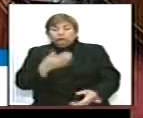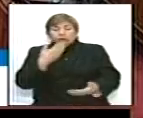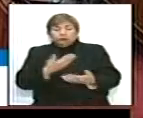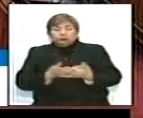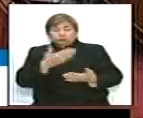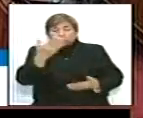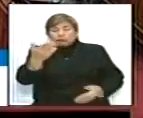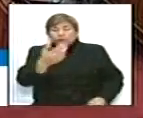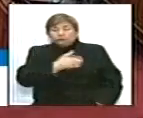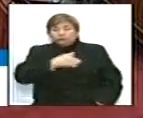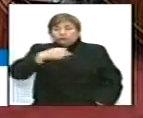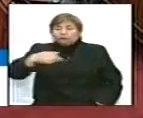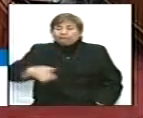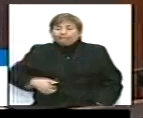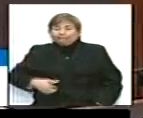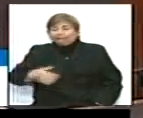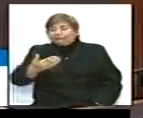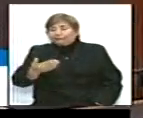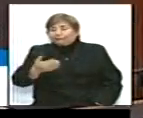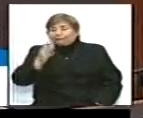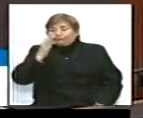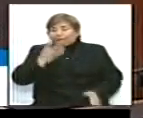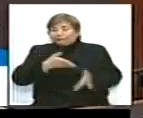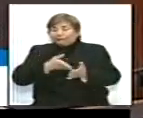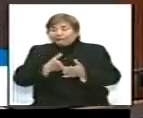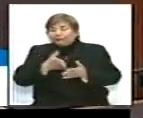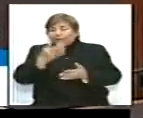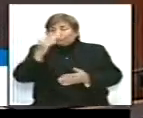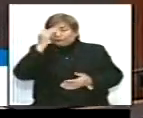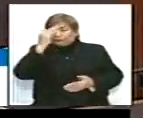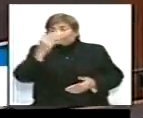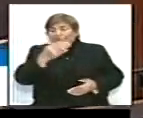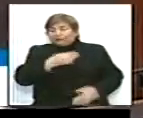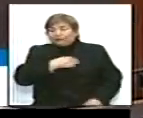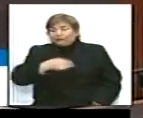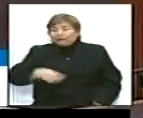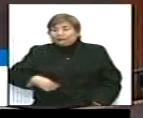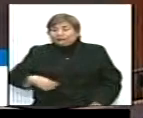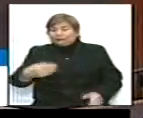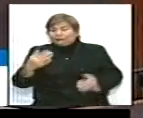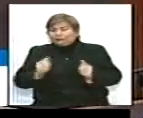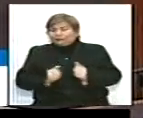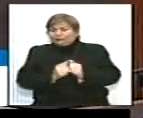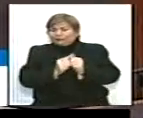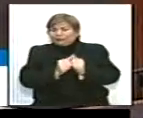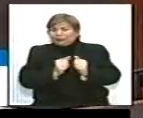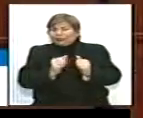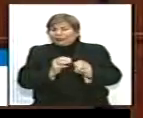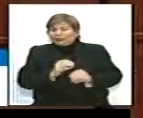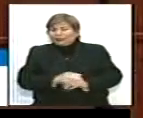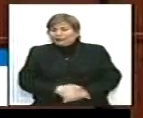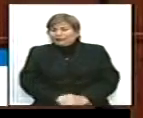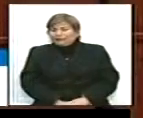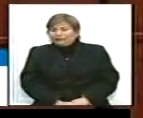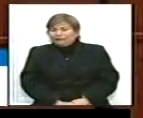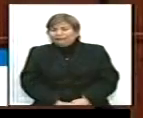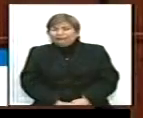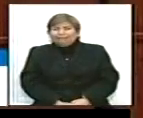Gracias, señor presidente, y pues por su intermedio saludar a los ministros que nos acompañan el día de hoy.